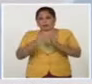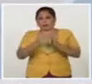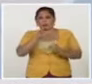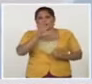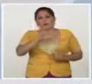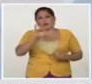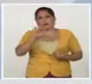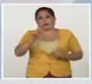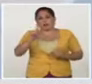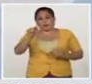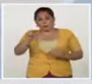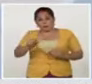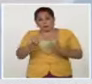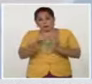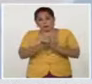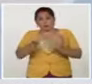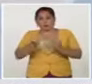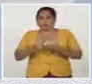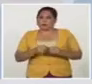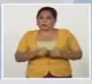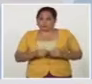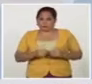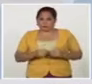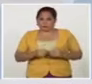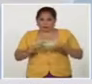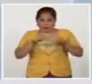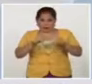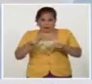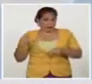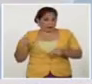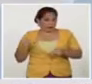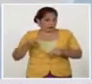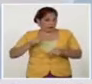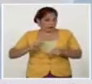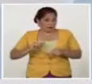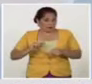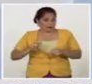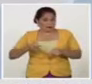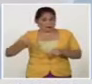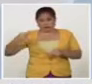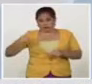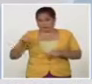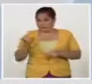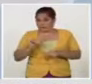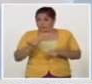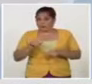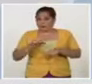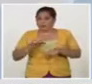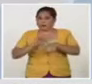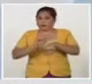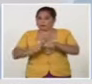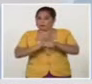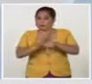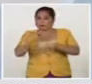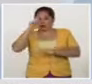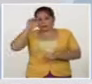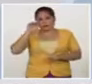120.561 casos diagnosticados hasta el día de ayer con COVID-19, mantiene ingresado